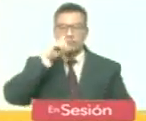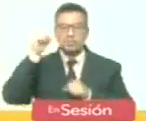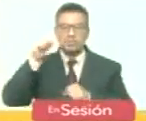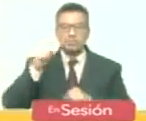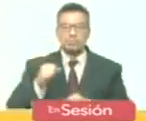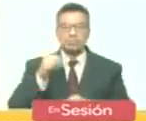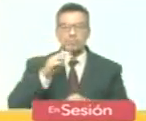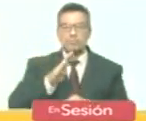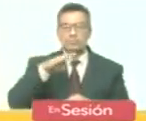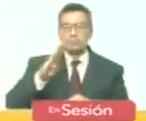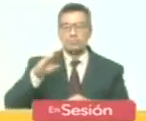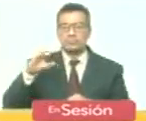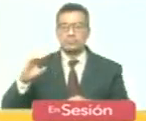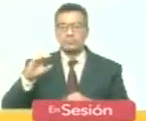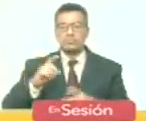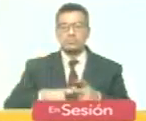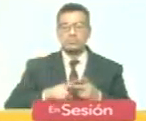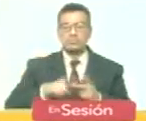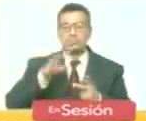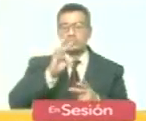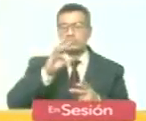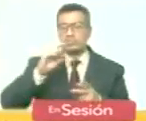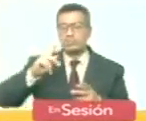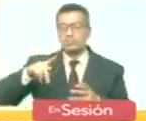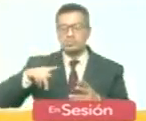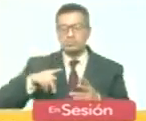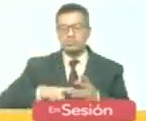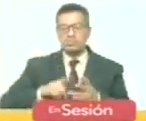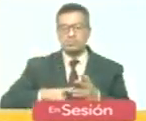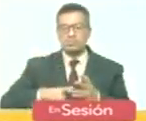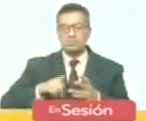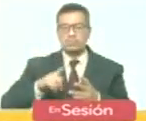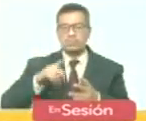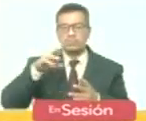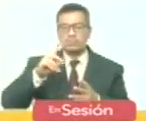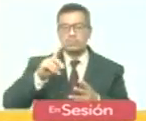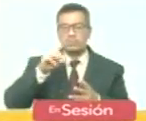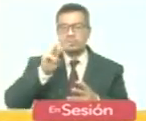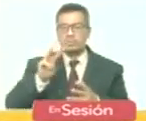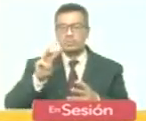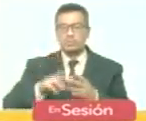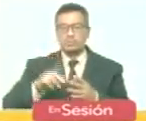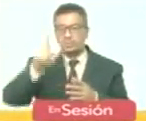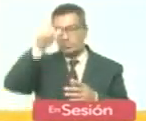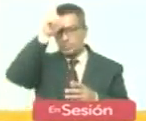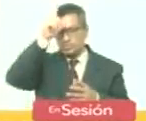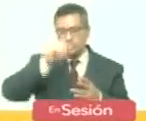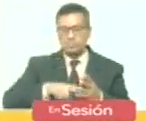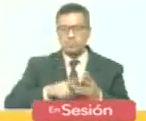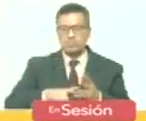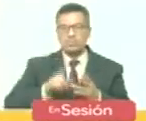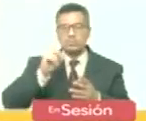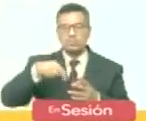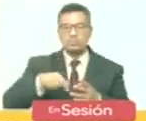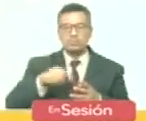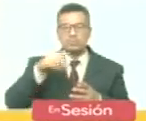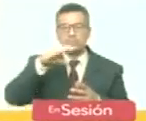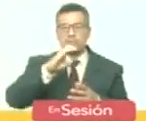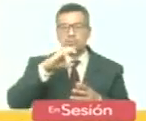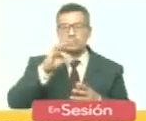BBC, France Press, DW de Alemania, por supuesto EFE,